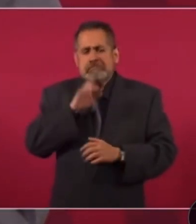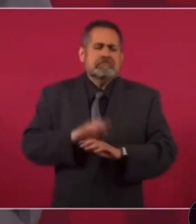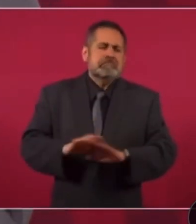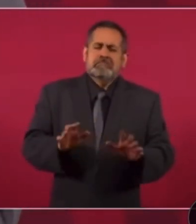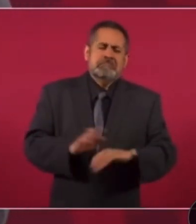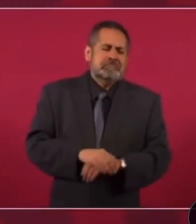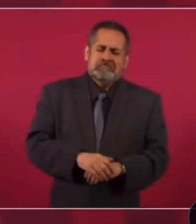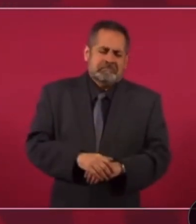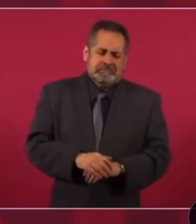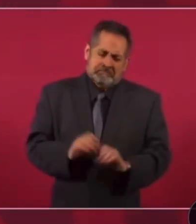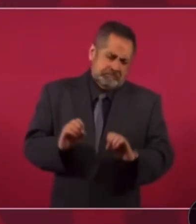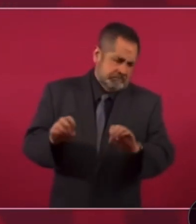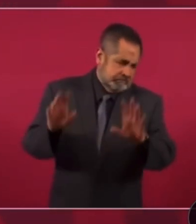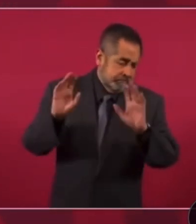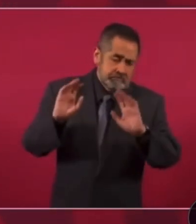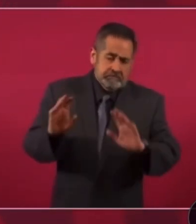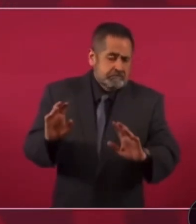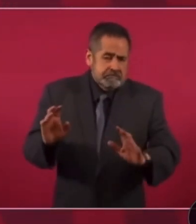porque